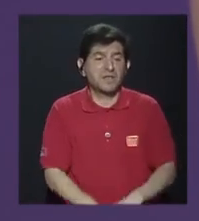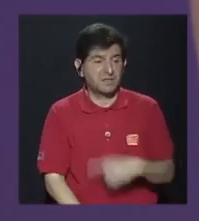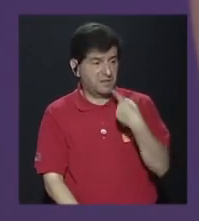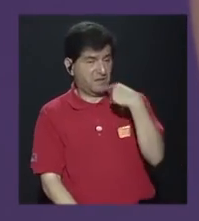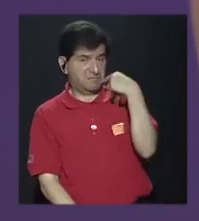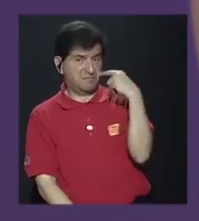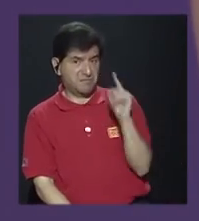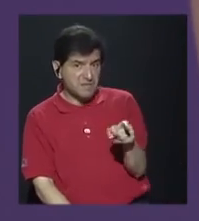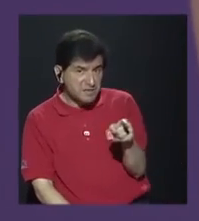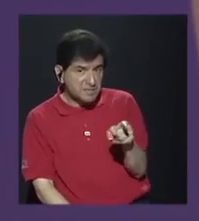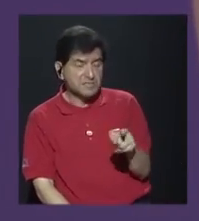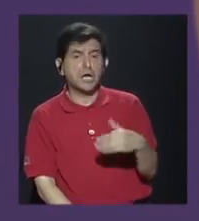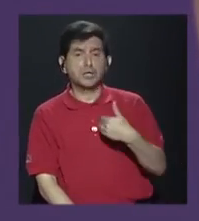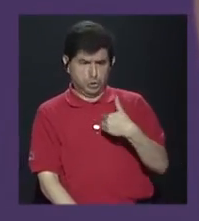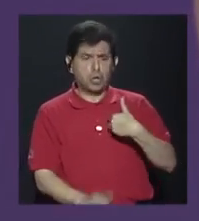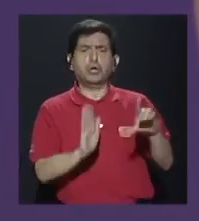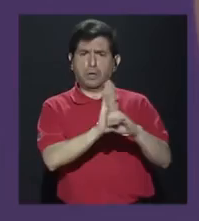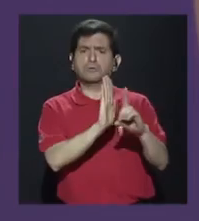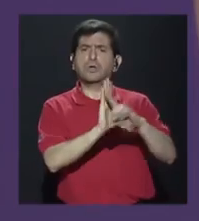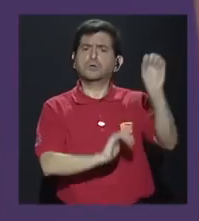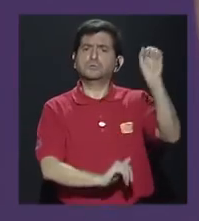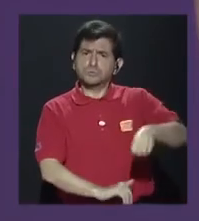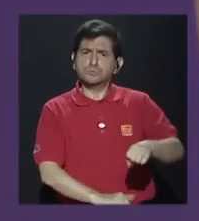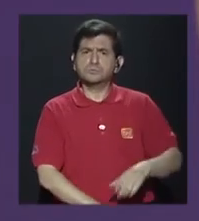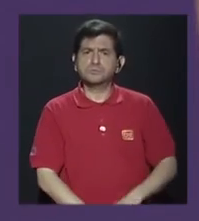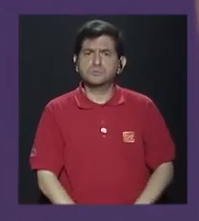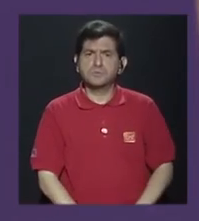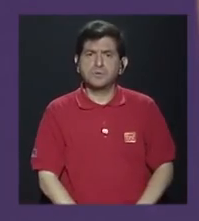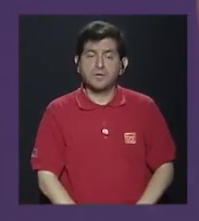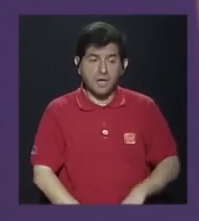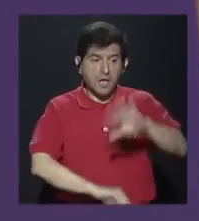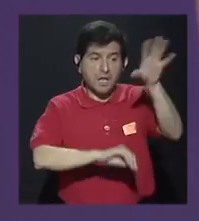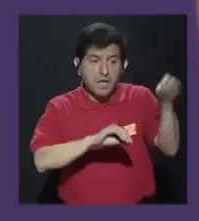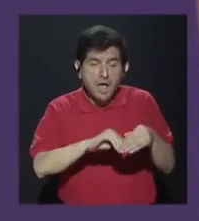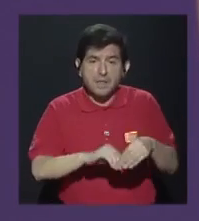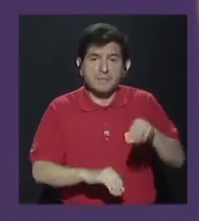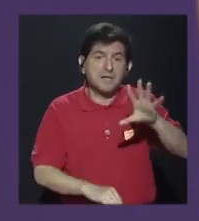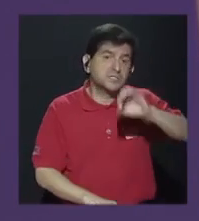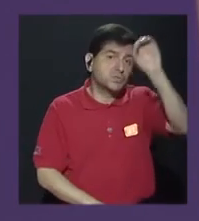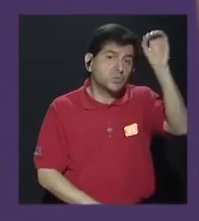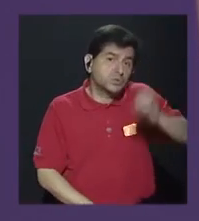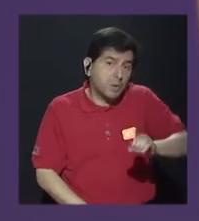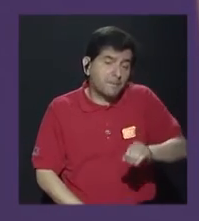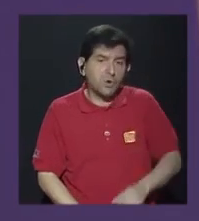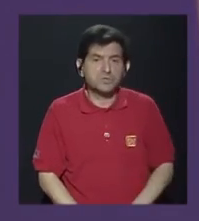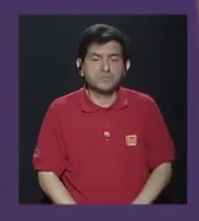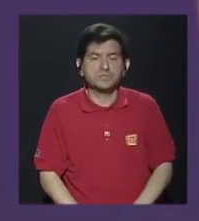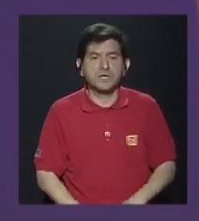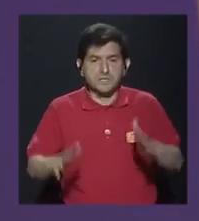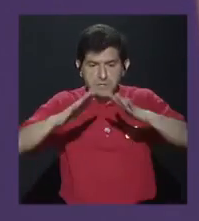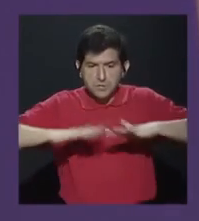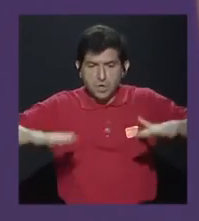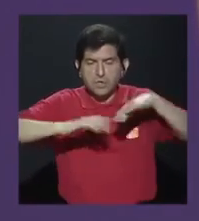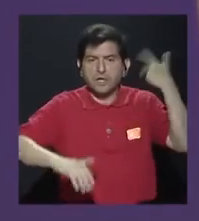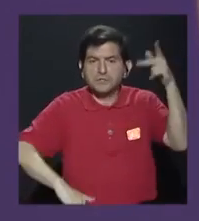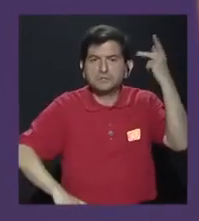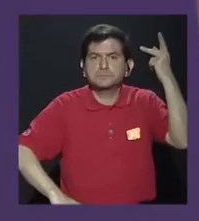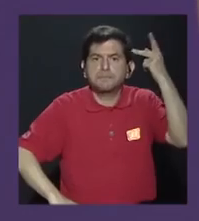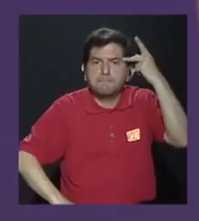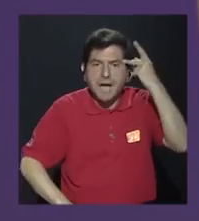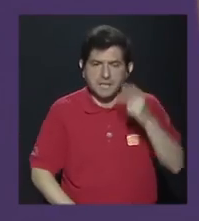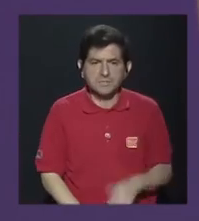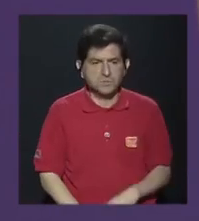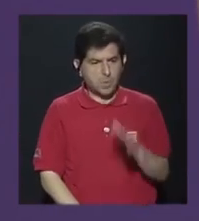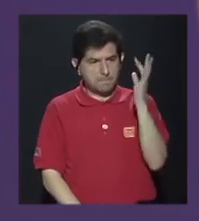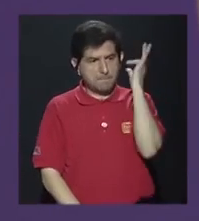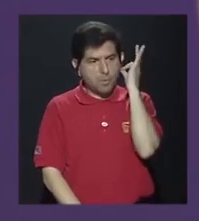que tenemos derechos y que además de eso, el 50% de los espacios políticos son